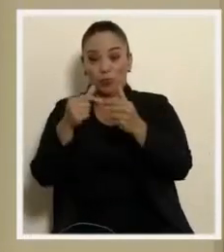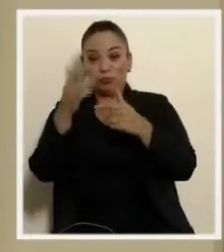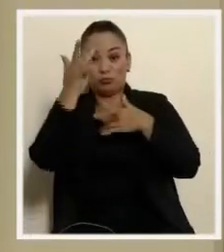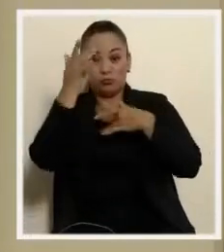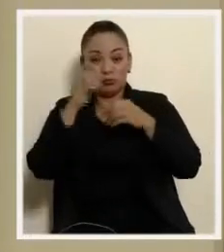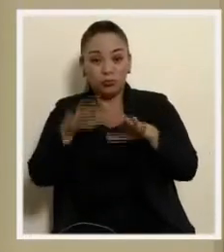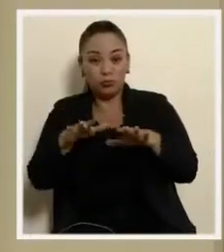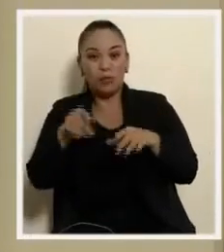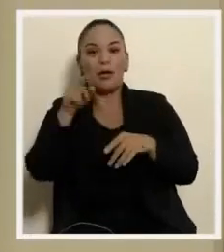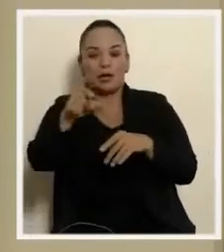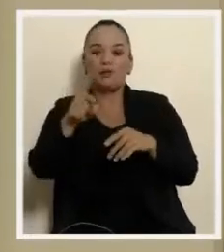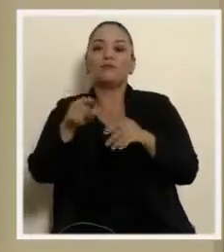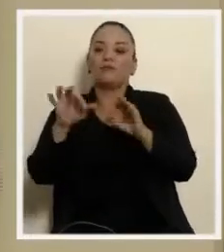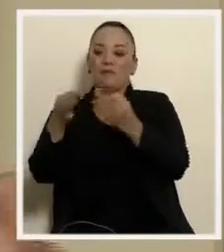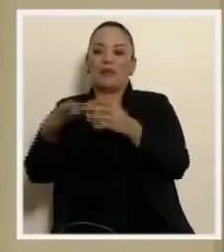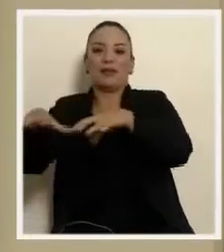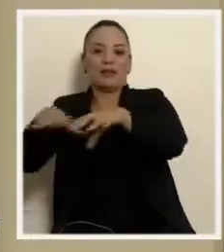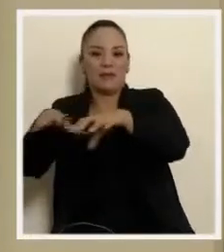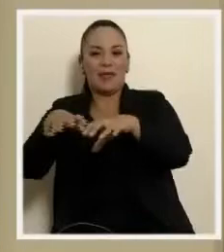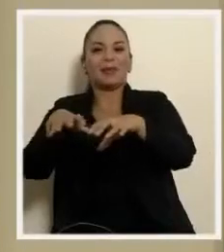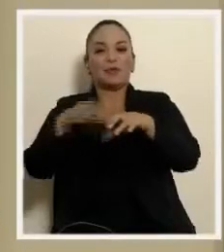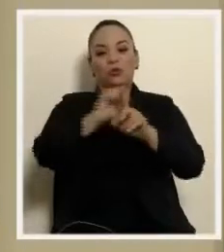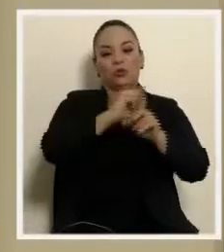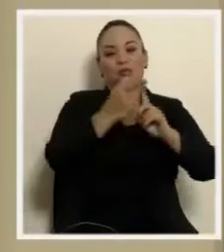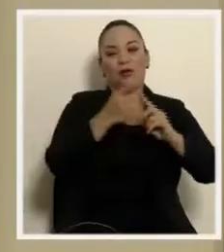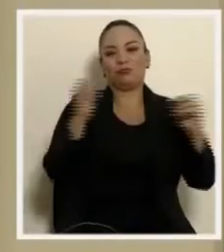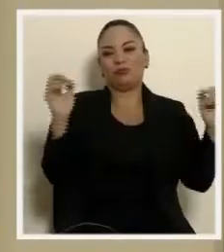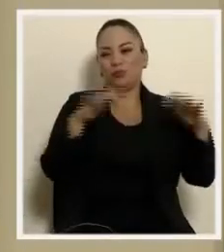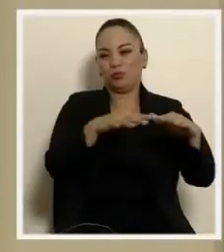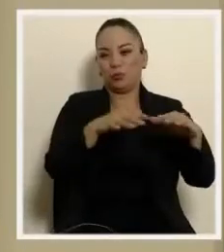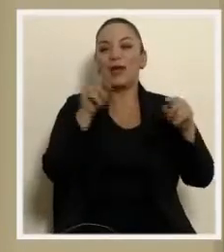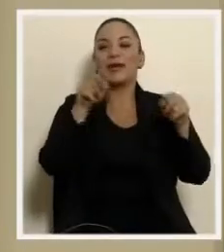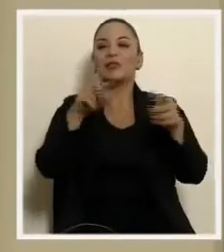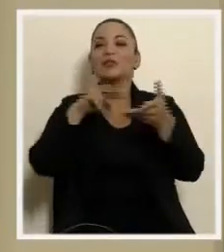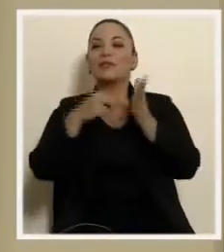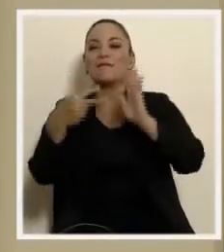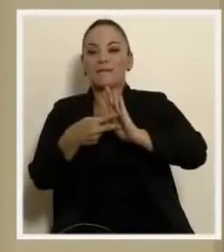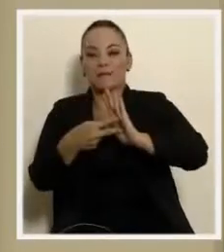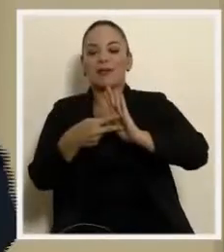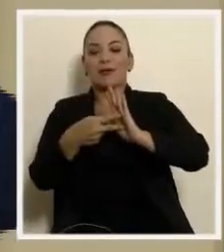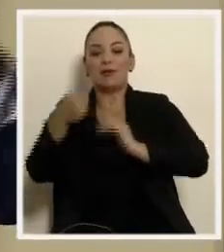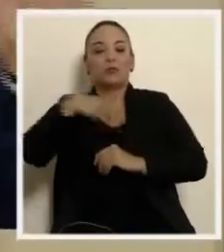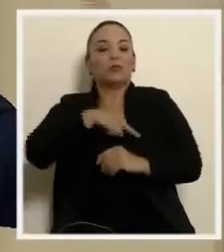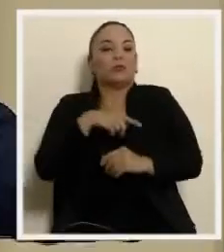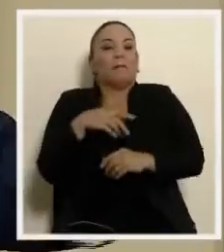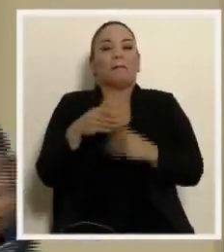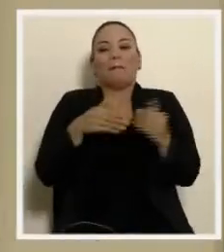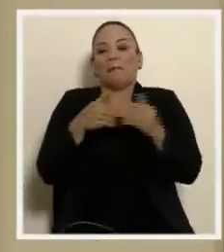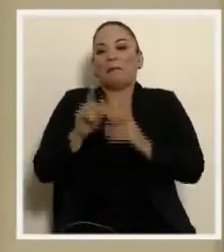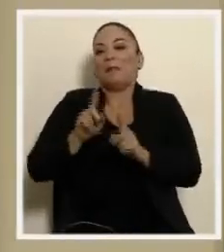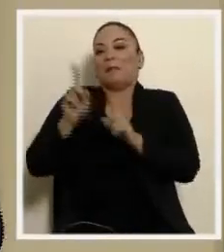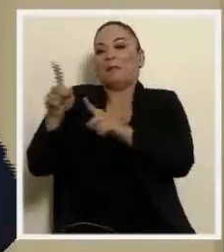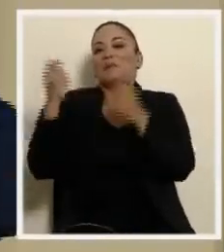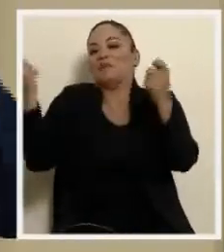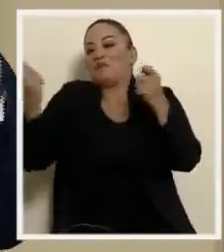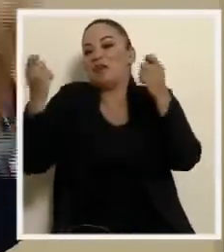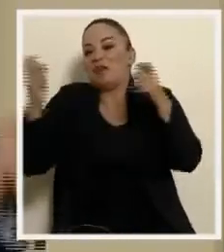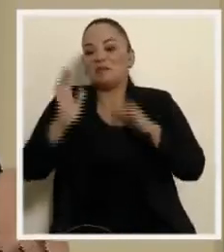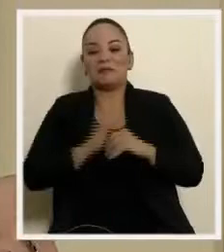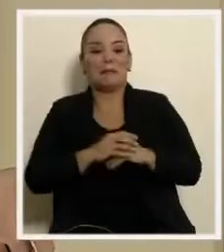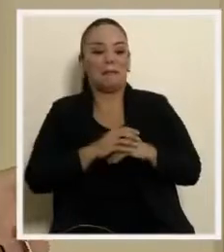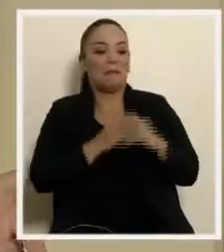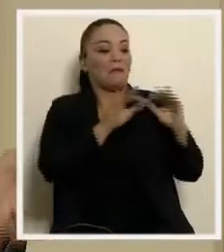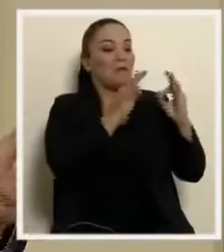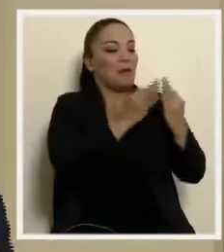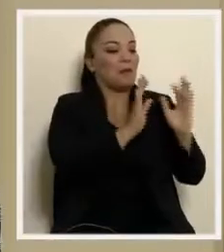sociales y a nivel familiar. Esto tiene solamente una traducción. Nos vamos de fiesta, rompemos las burbujas y llegamos